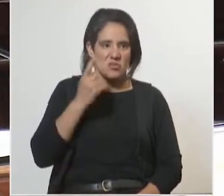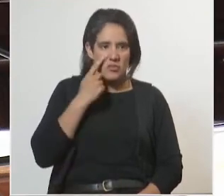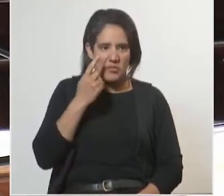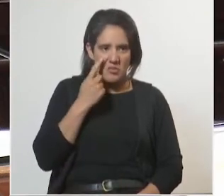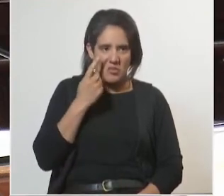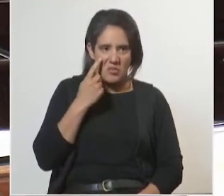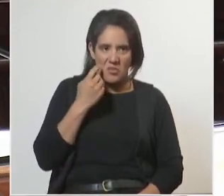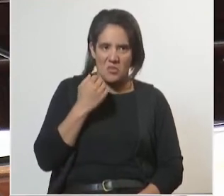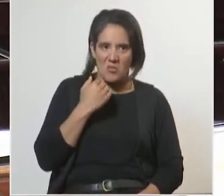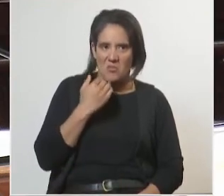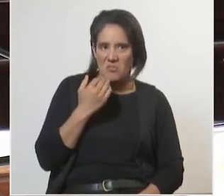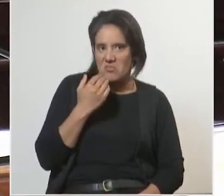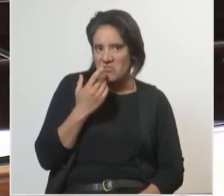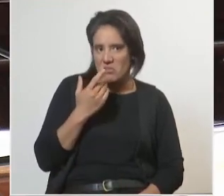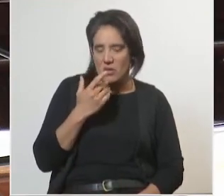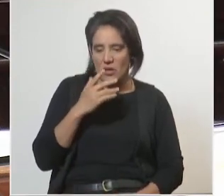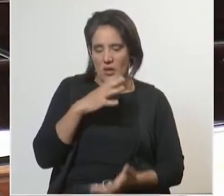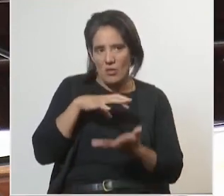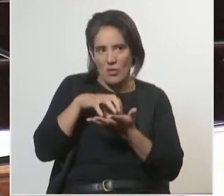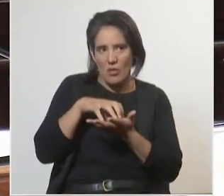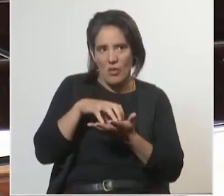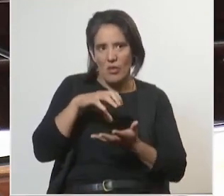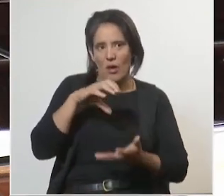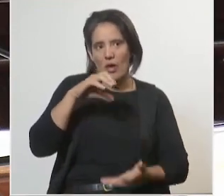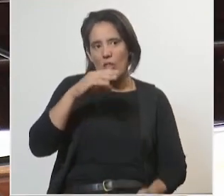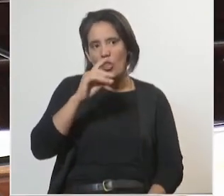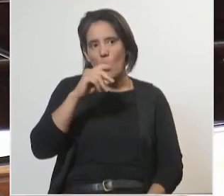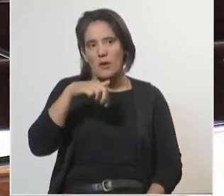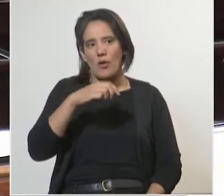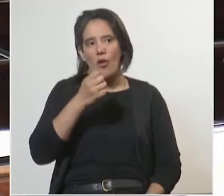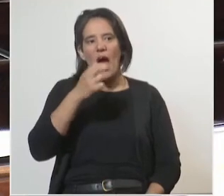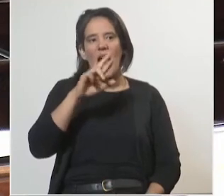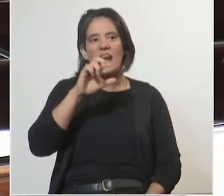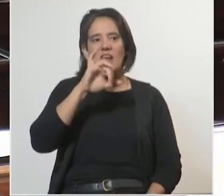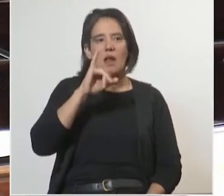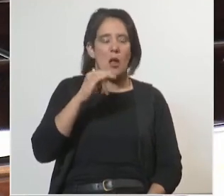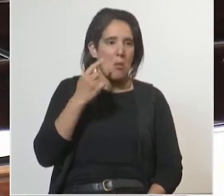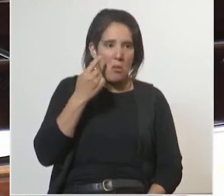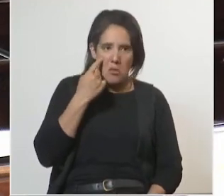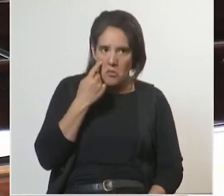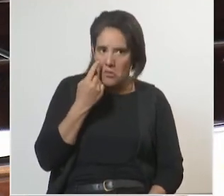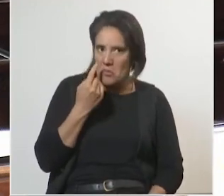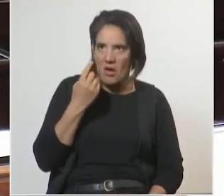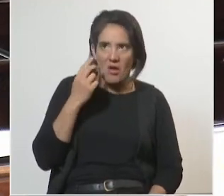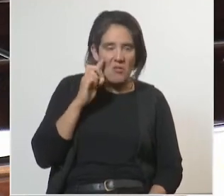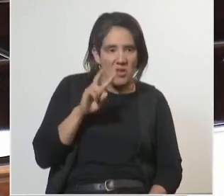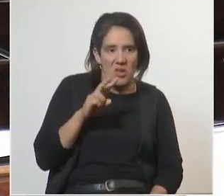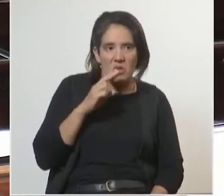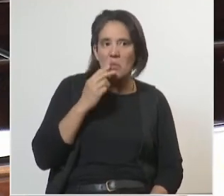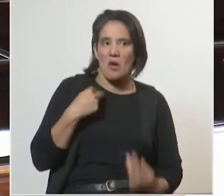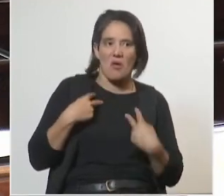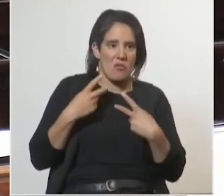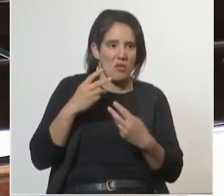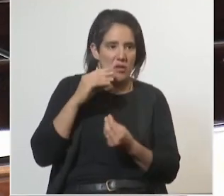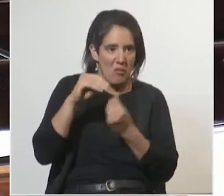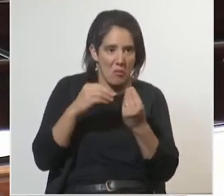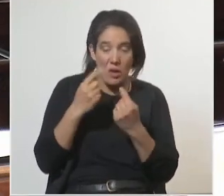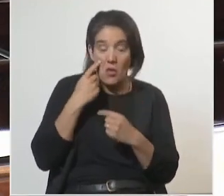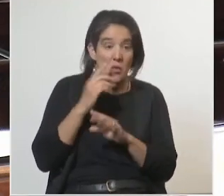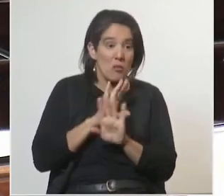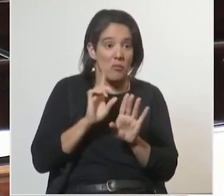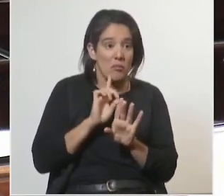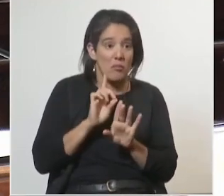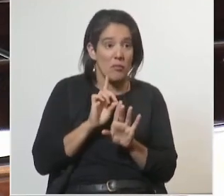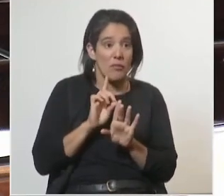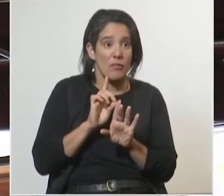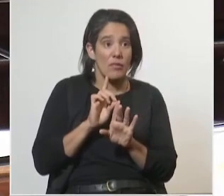no conozco a las personas que están en Domingo Arena, nunca he hablado con ellas, no las he ido a visitar. Y como he